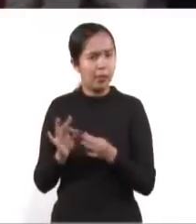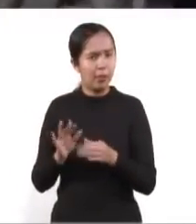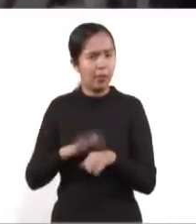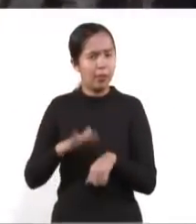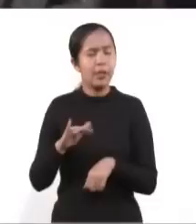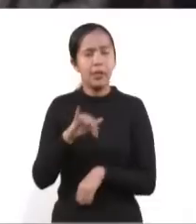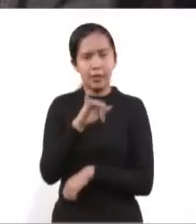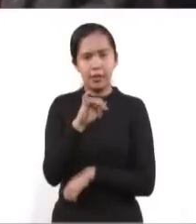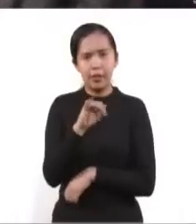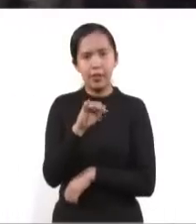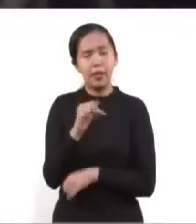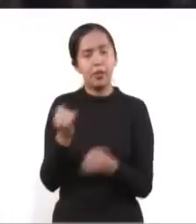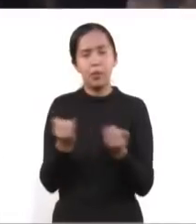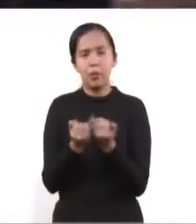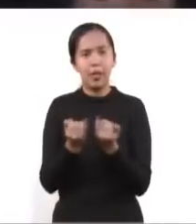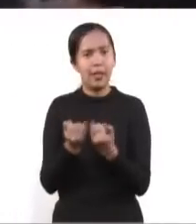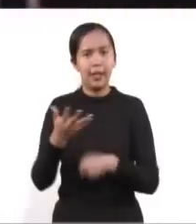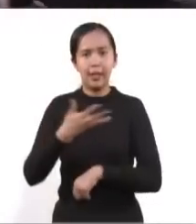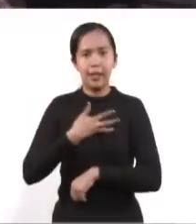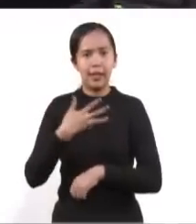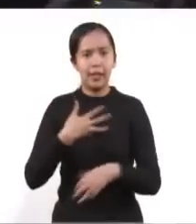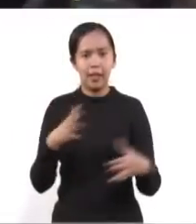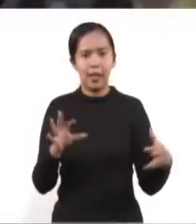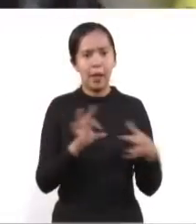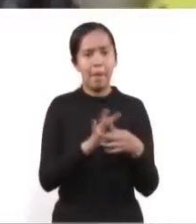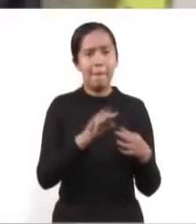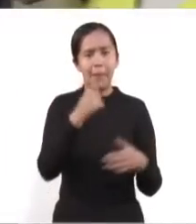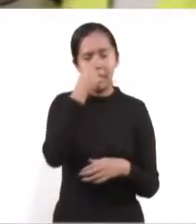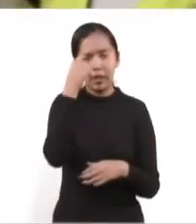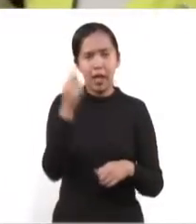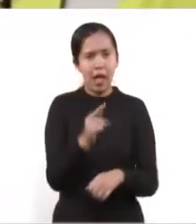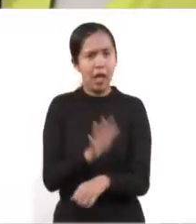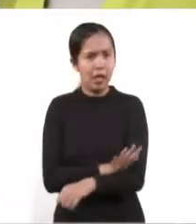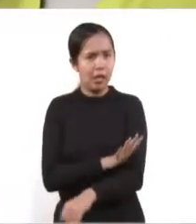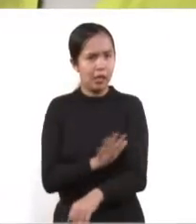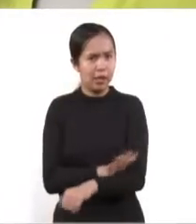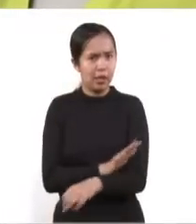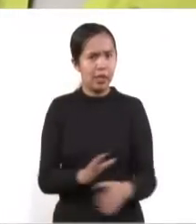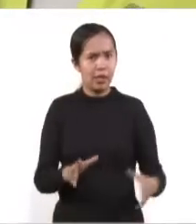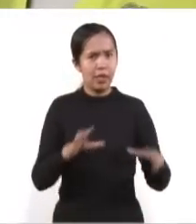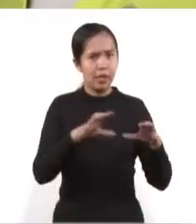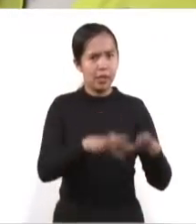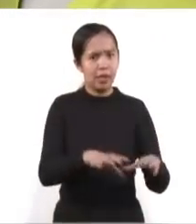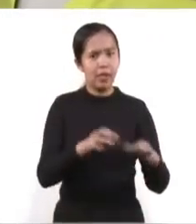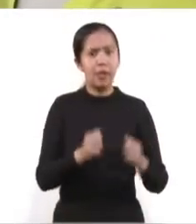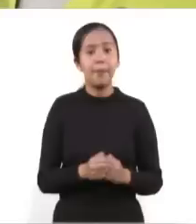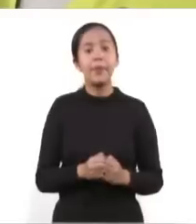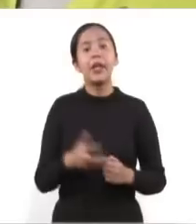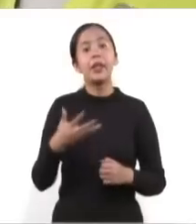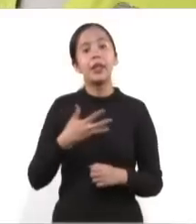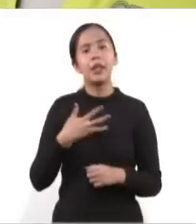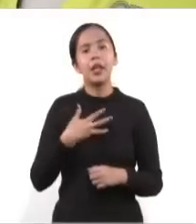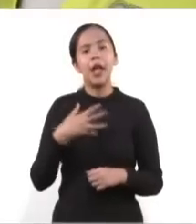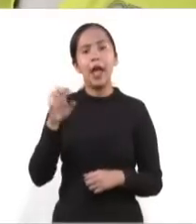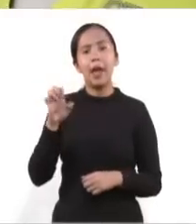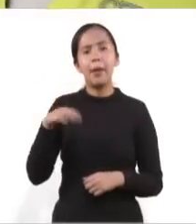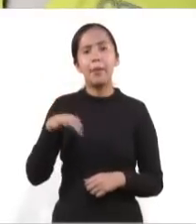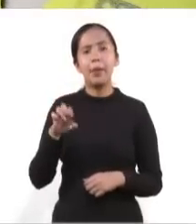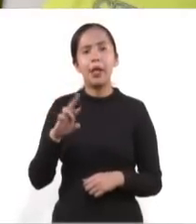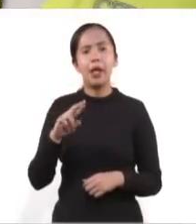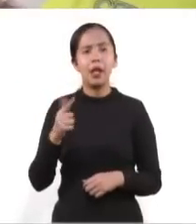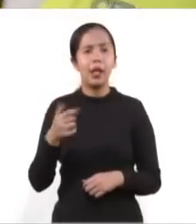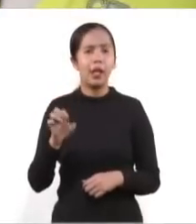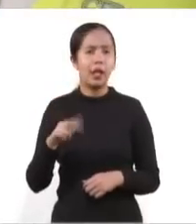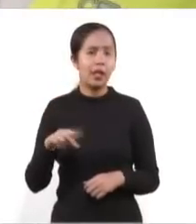se tienen enlace para switchar la carga. Se tiene un preferente y un emergente. Entonces, es decir, que bajo